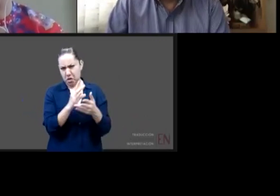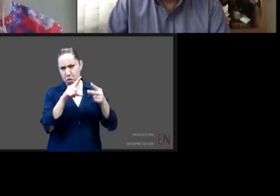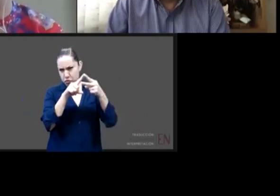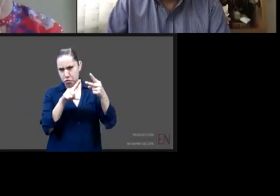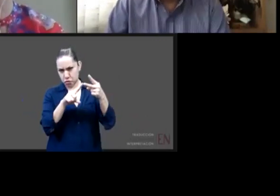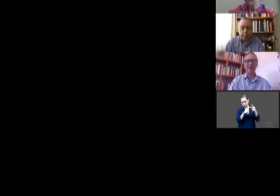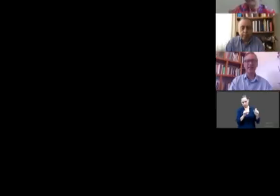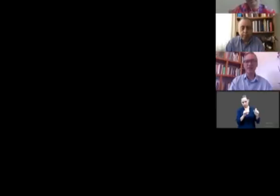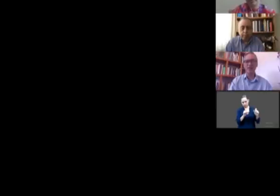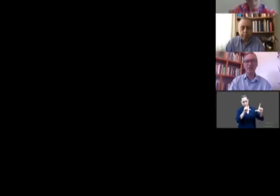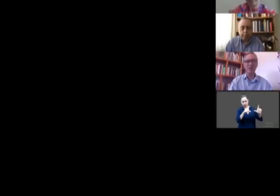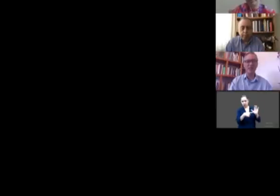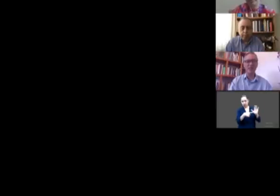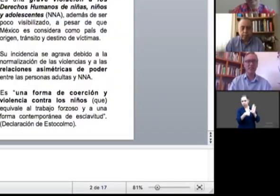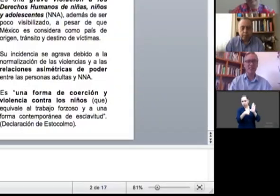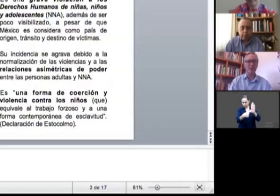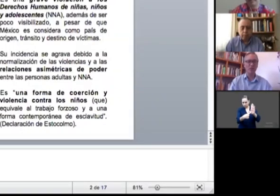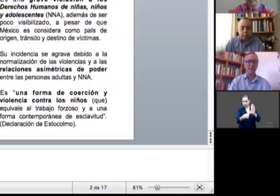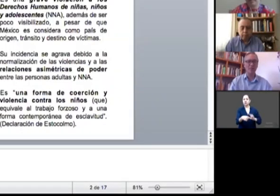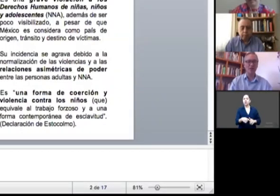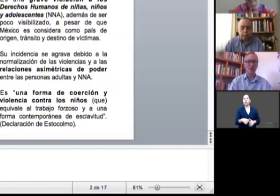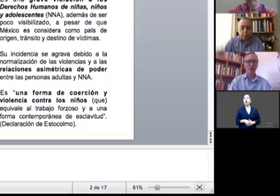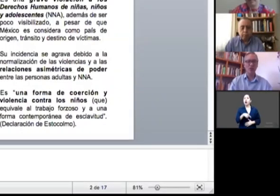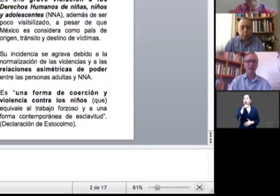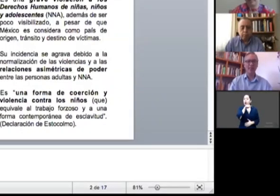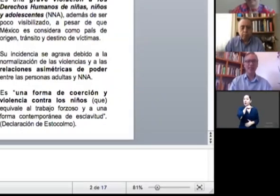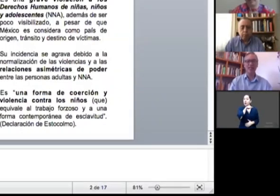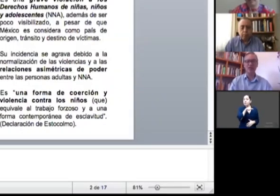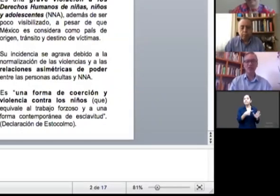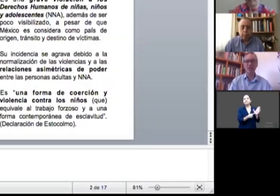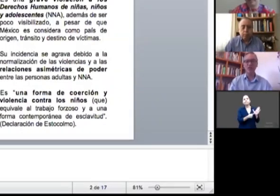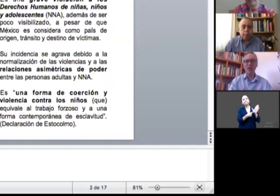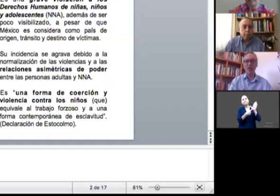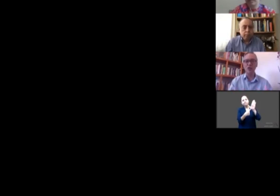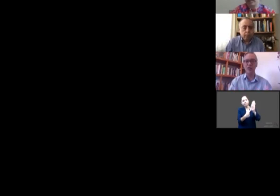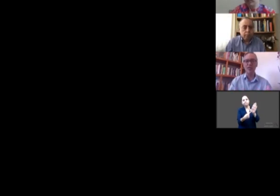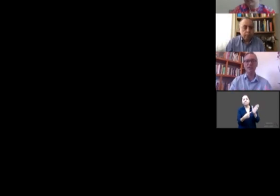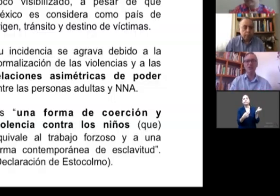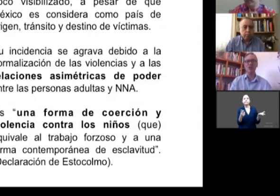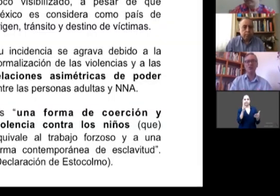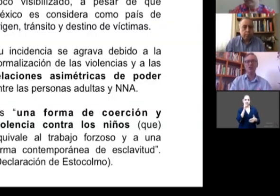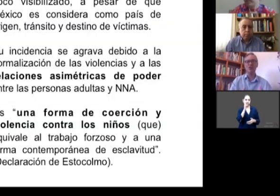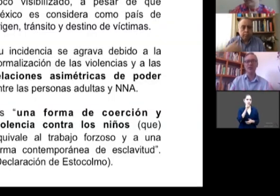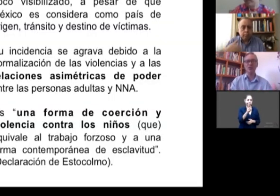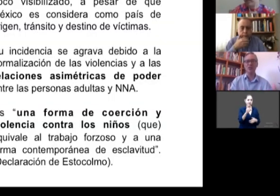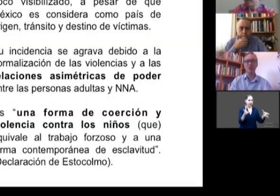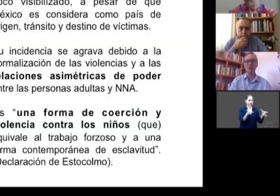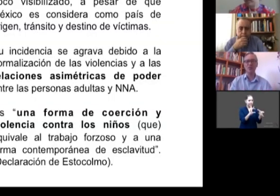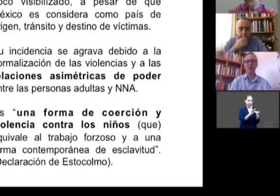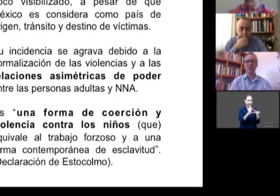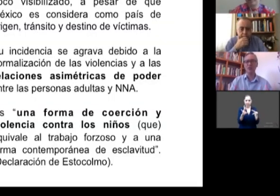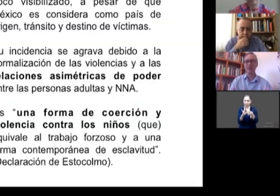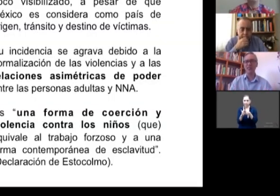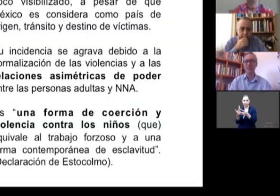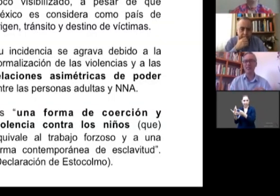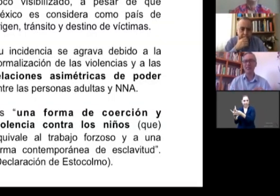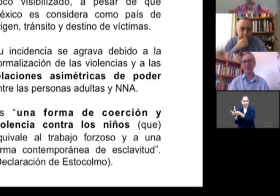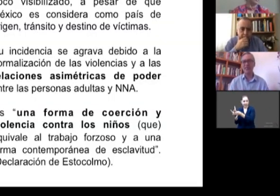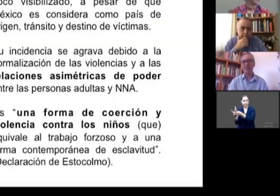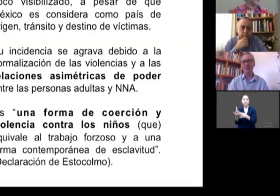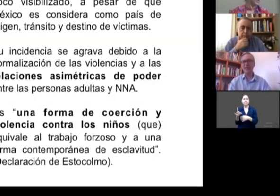que en donde lo que vemos también es que hay una relación, hay una correlación cuando hablamos de situaciones de